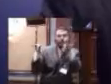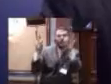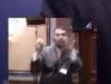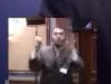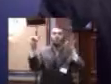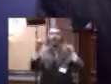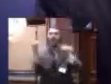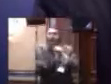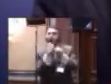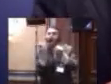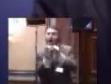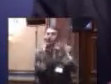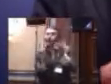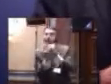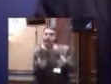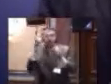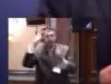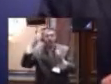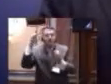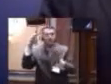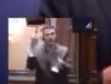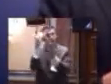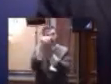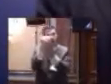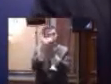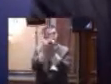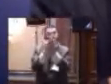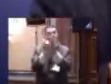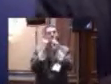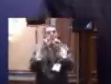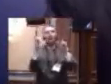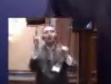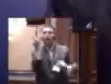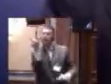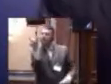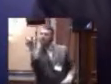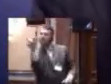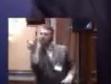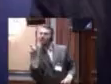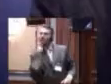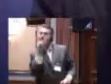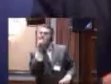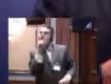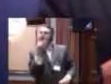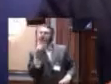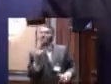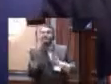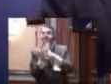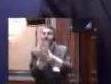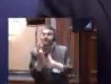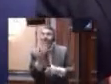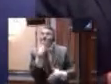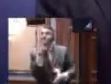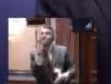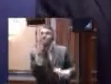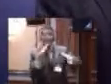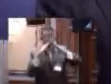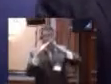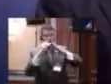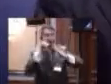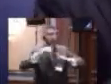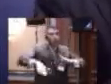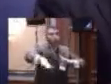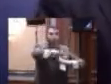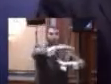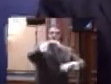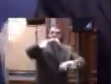los jóvenes de Egipto, la sociedad de Egipto, como también en Túnez, nos está mostrando que hay una